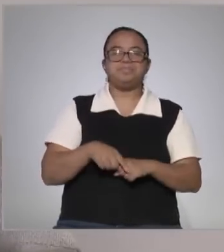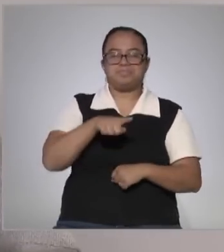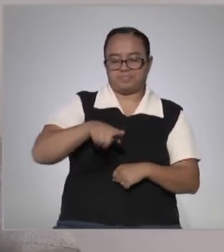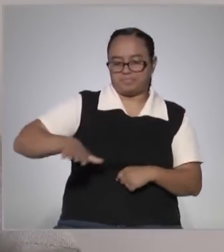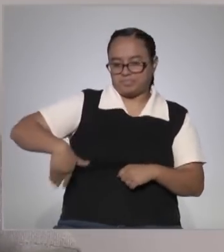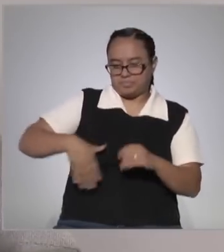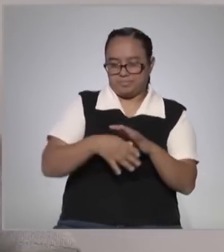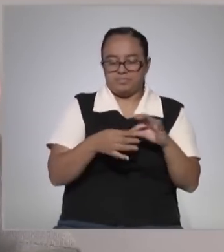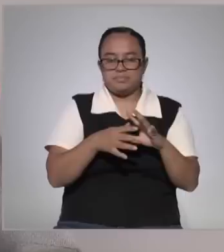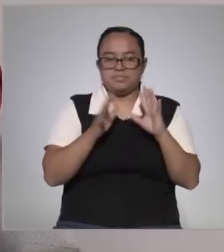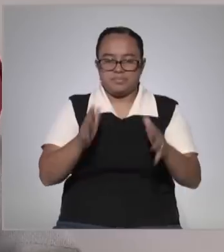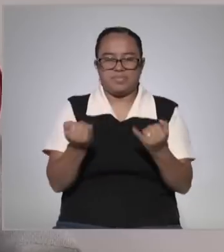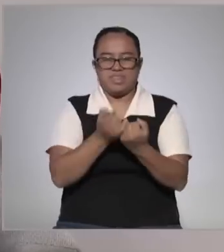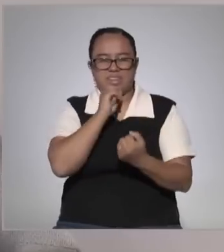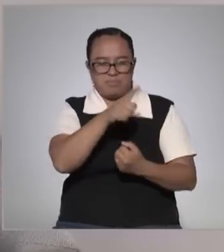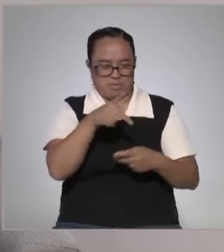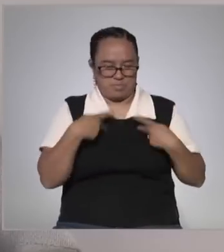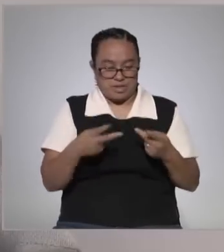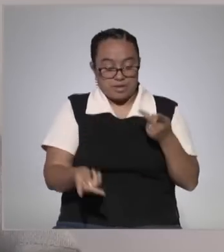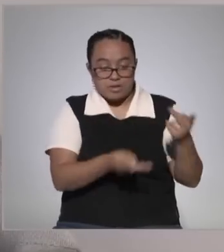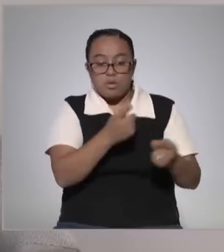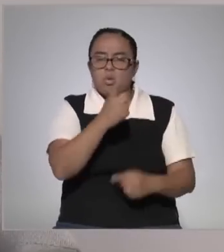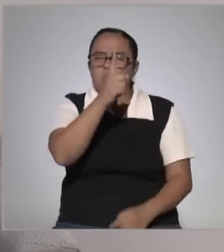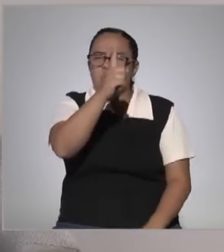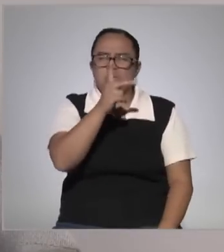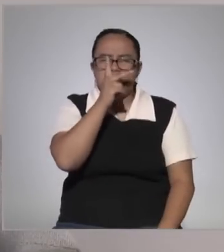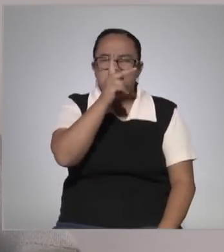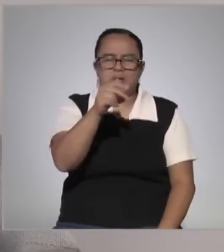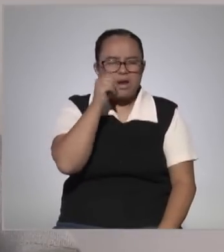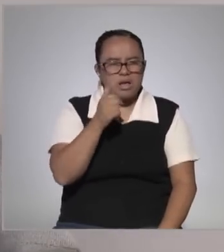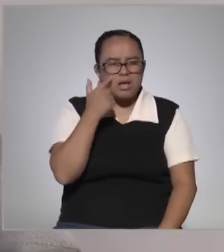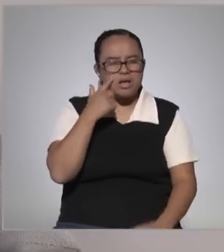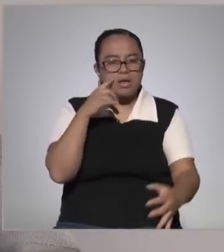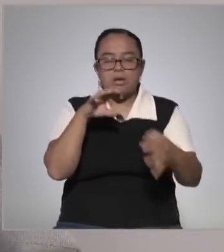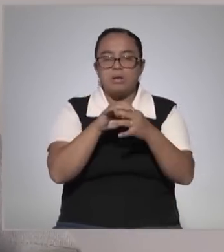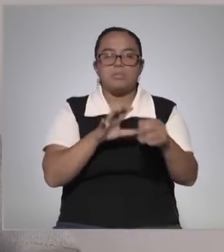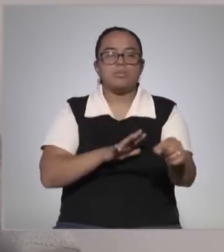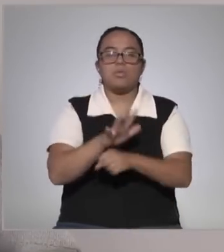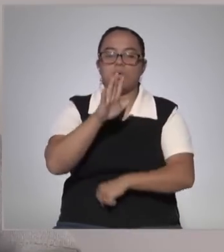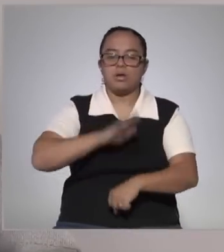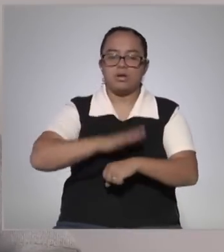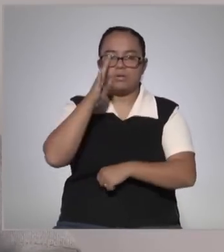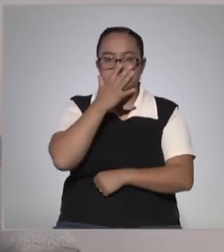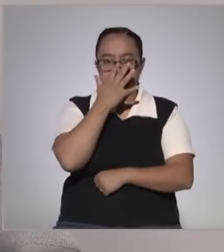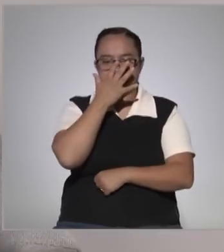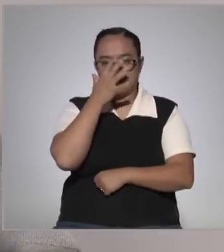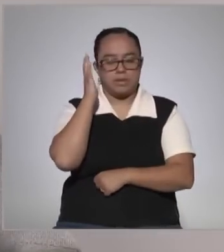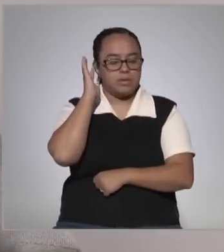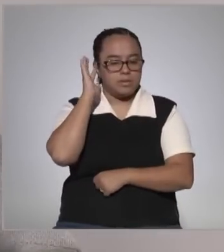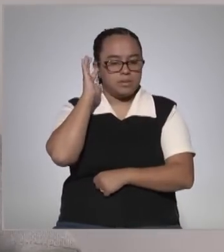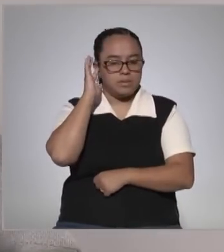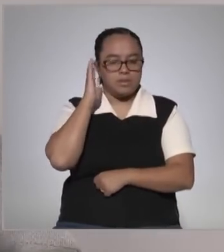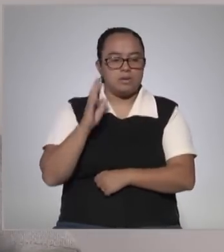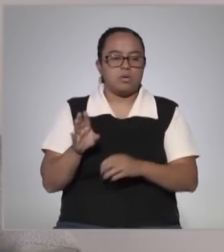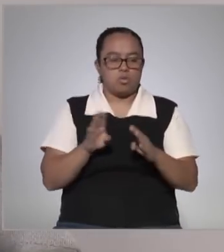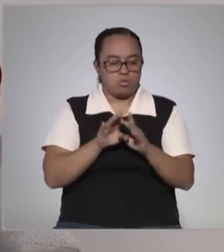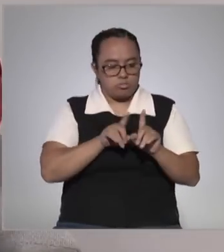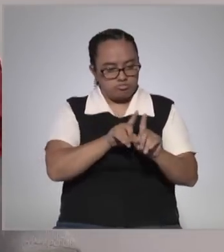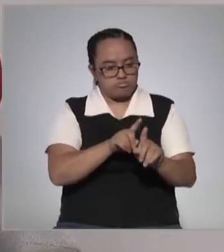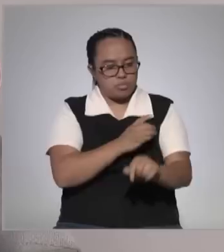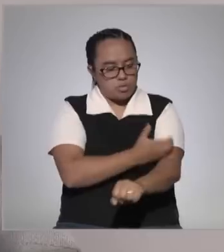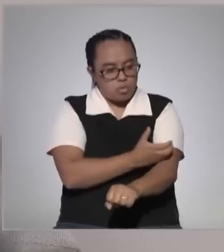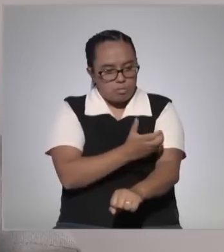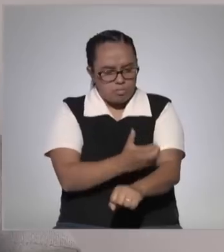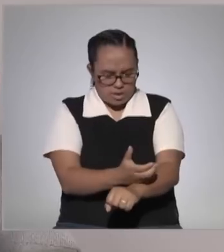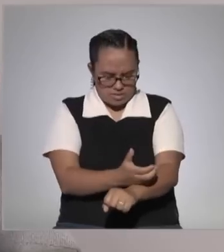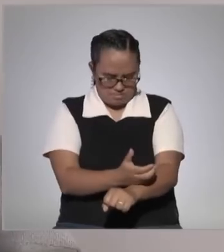en el sondeo, una de las palabras que más se asocian cuando hablamos del amor en la vejez es esta parte del compañerismo.